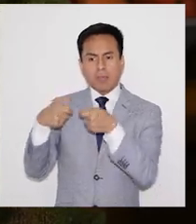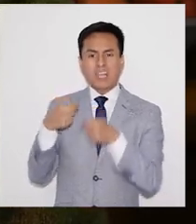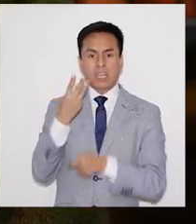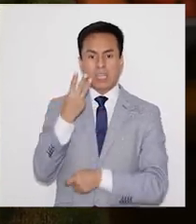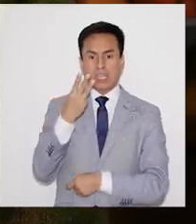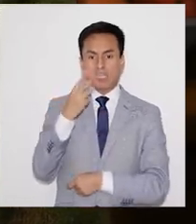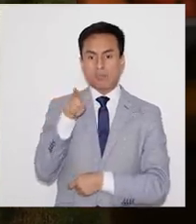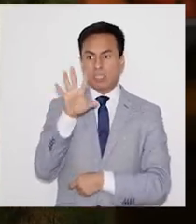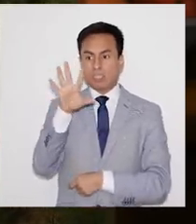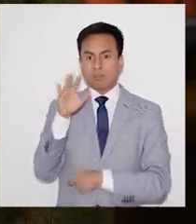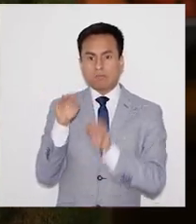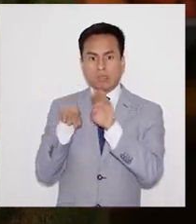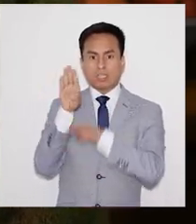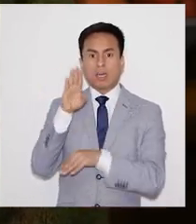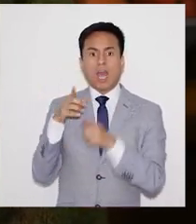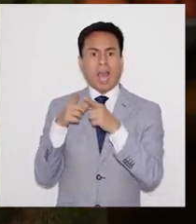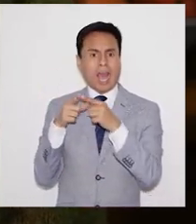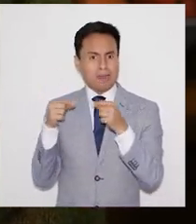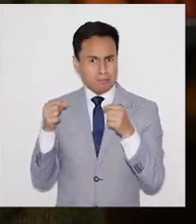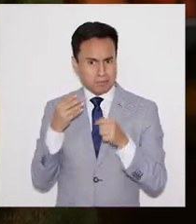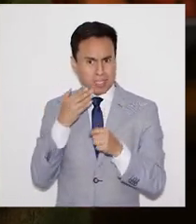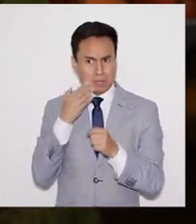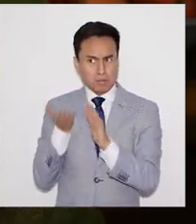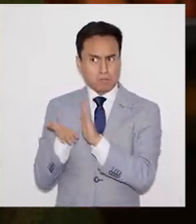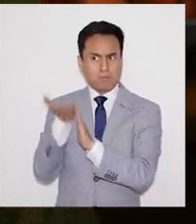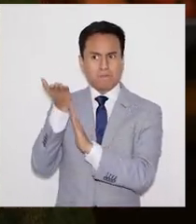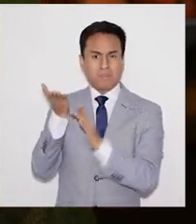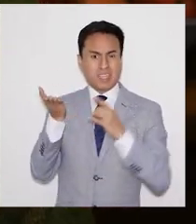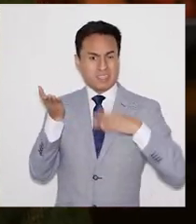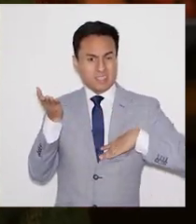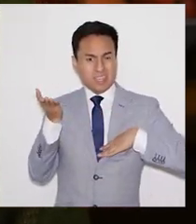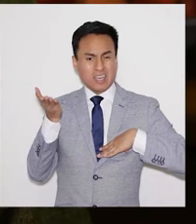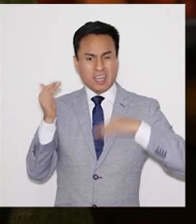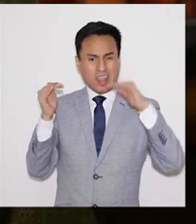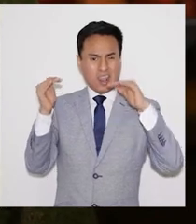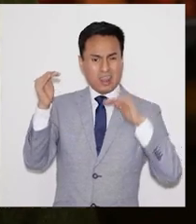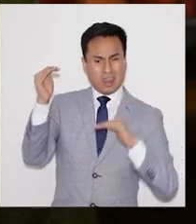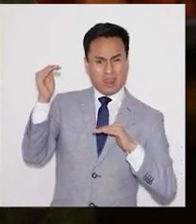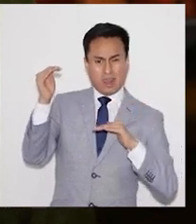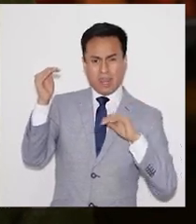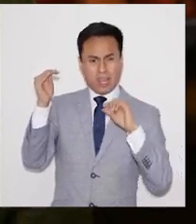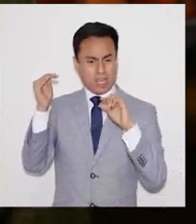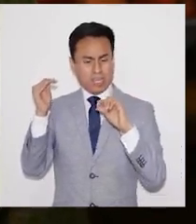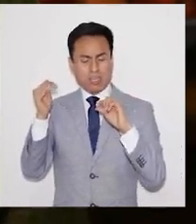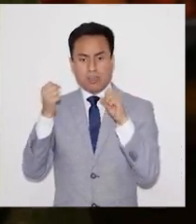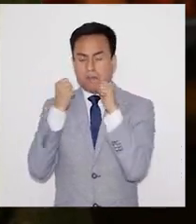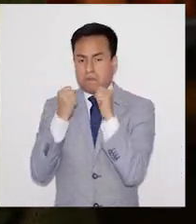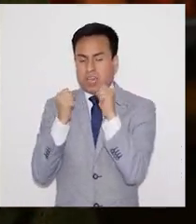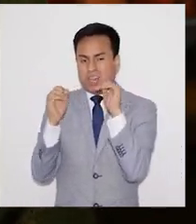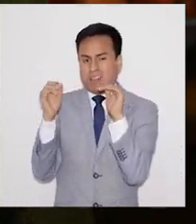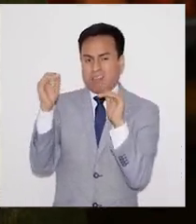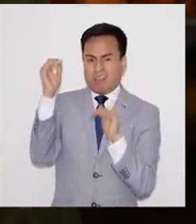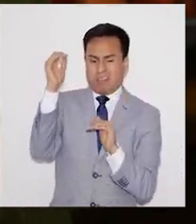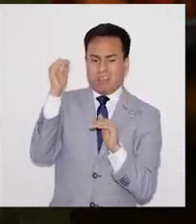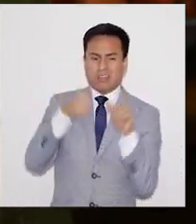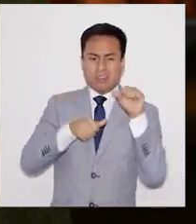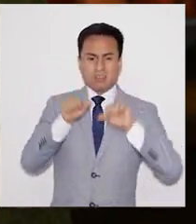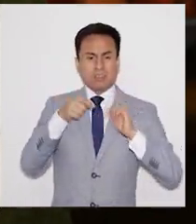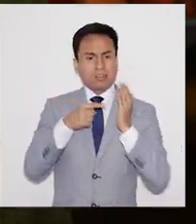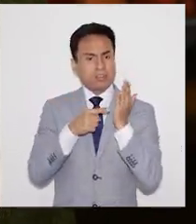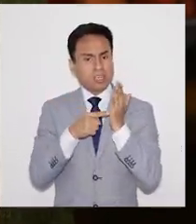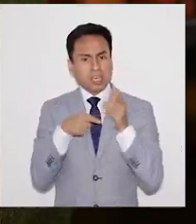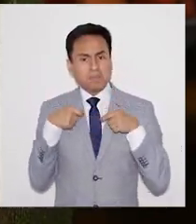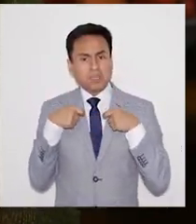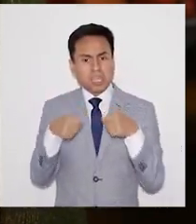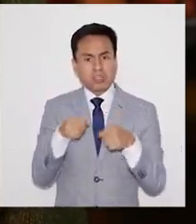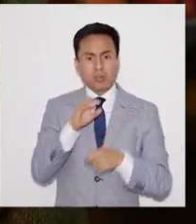un 3, 3.5%, también Japón. Entonces Chile está en deuda, pero en una deuda garrafal con ciencia y tecnología.